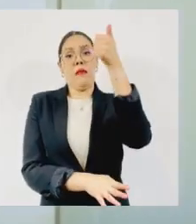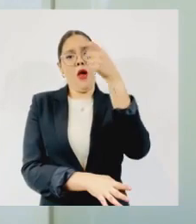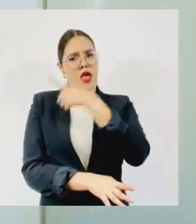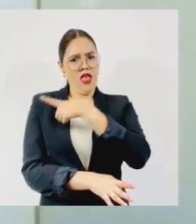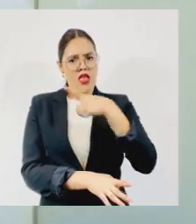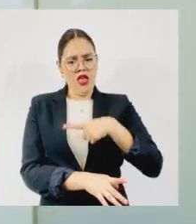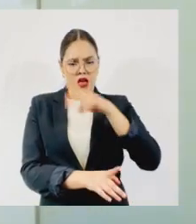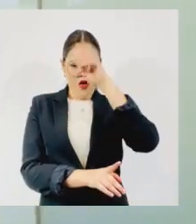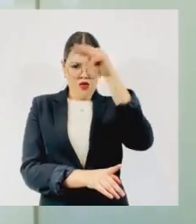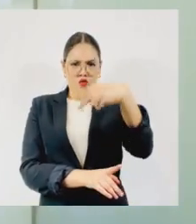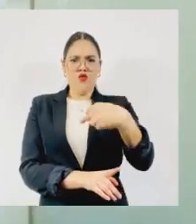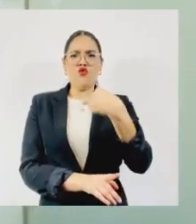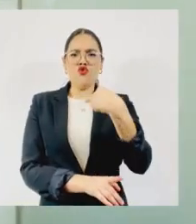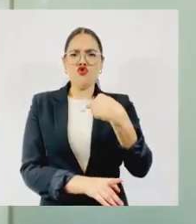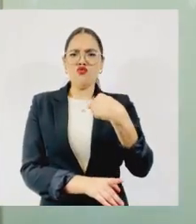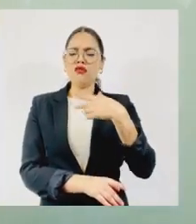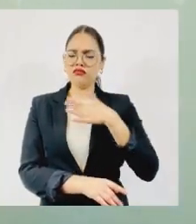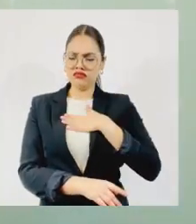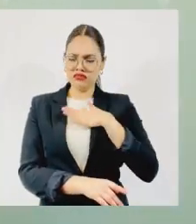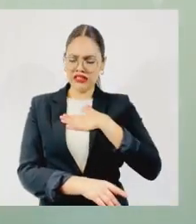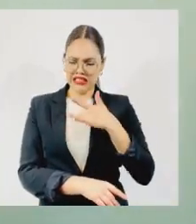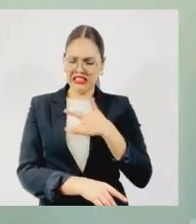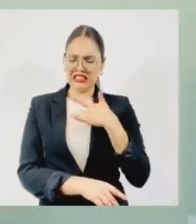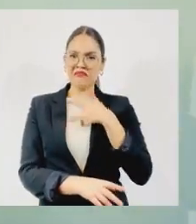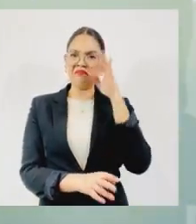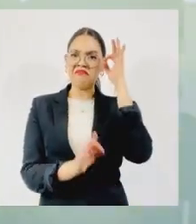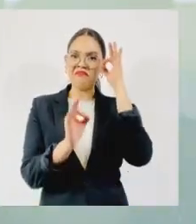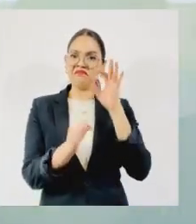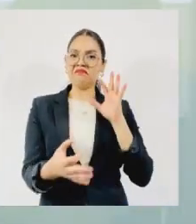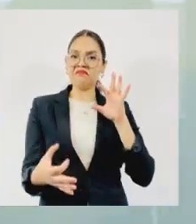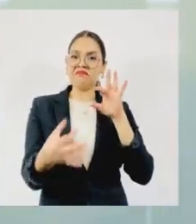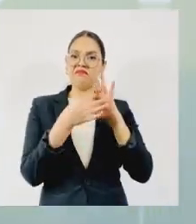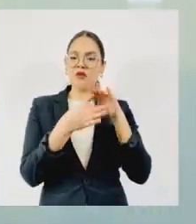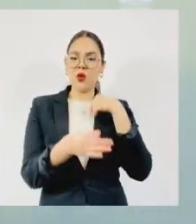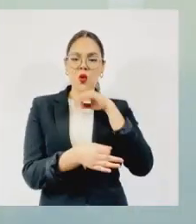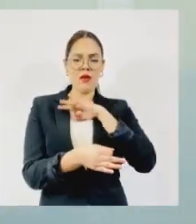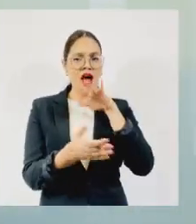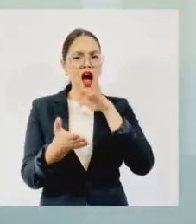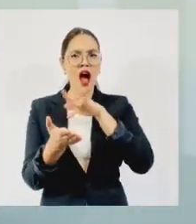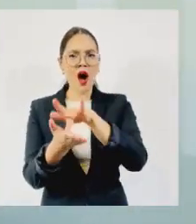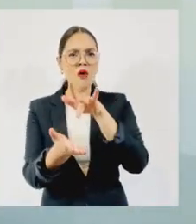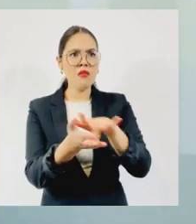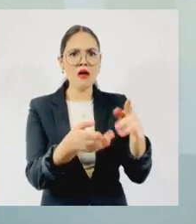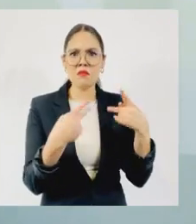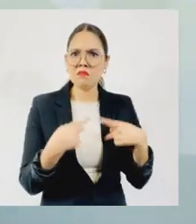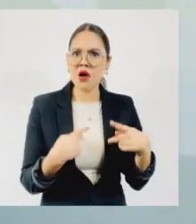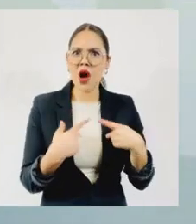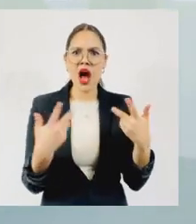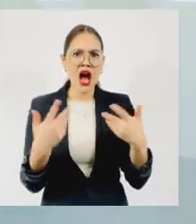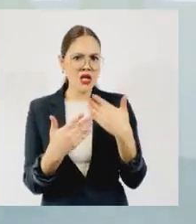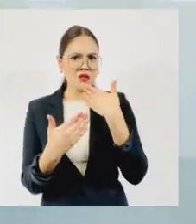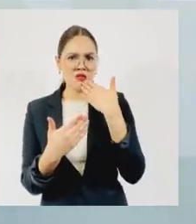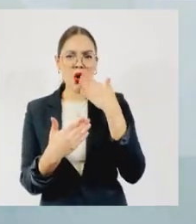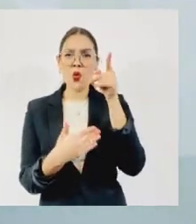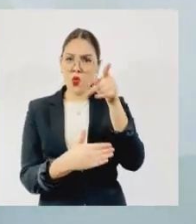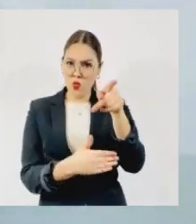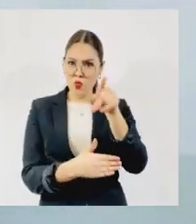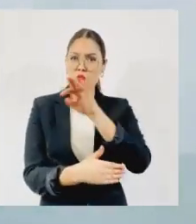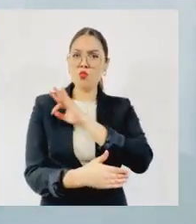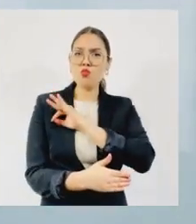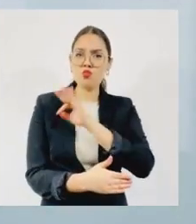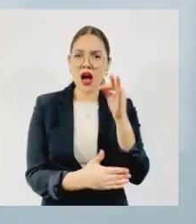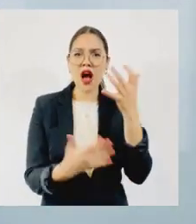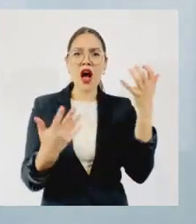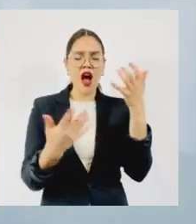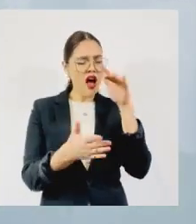por el poder de las mujeres, sino por lo que puedes hacer por los demás, por la gente. Y si tienes el poder para hacer algo